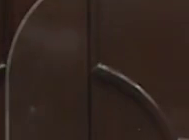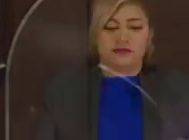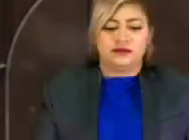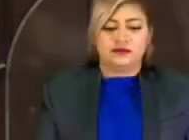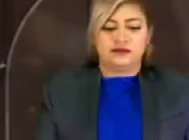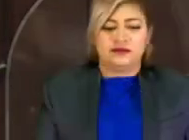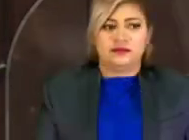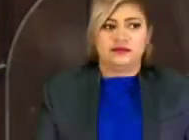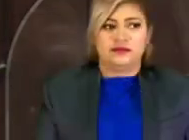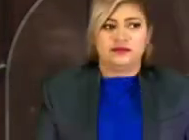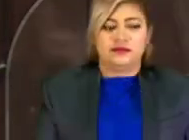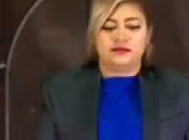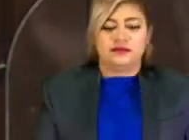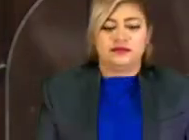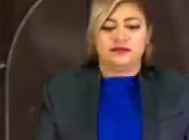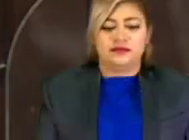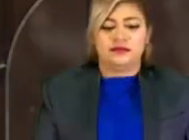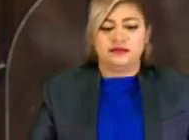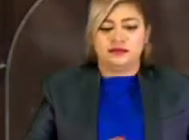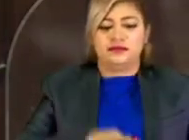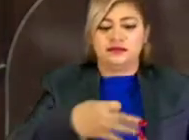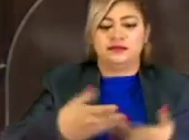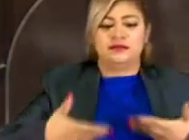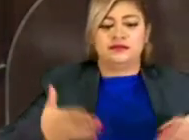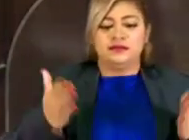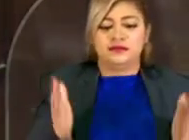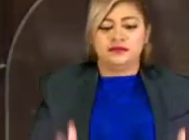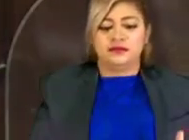Pueblo panameño, inicio